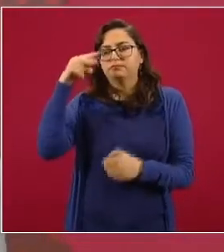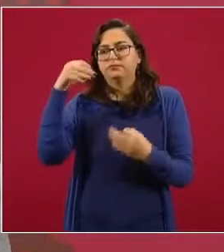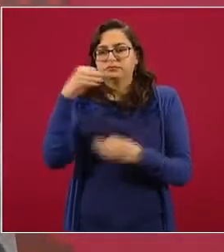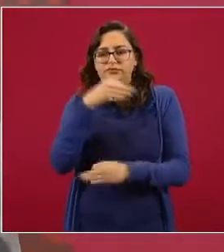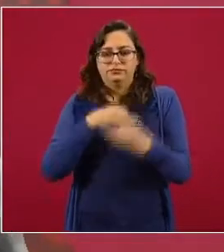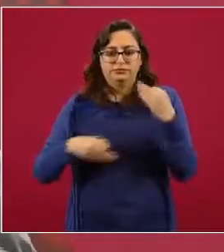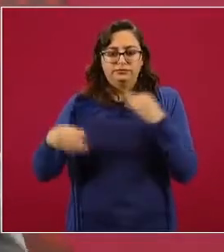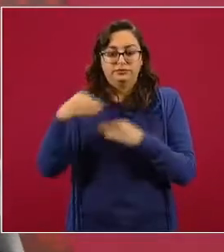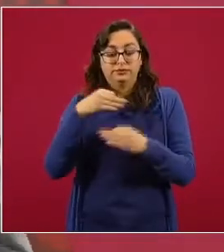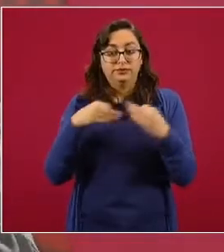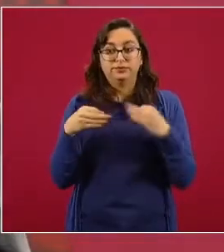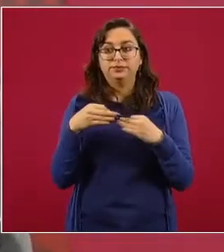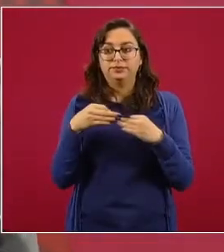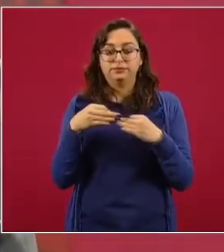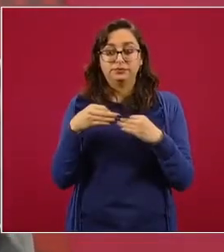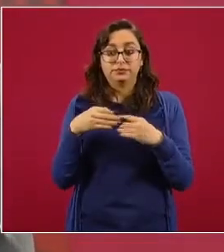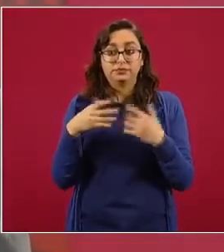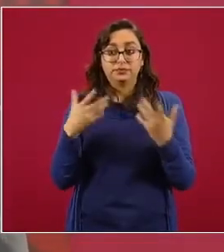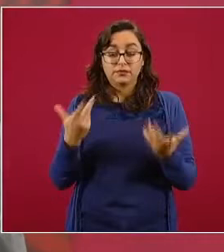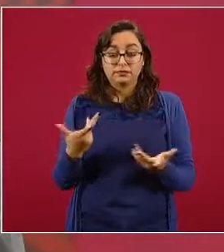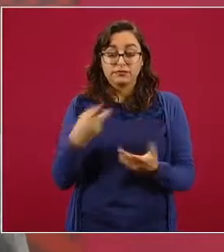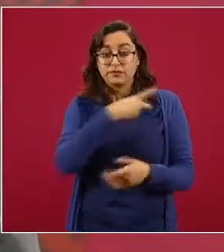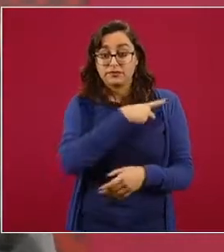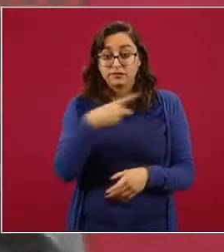que es un dinero que debe de utilizarse